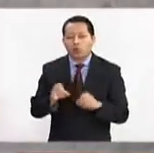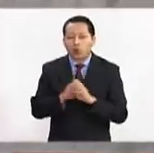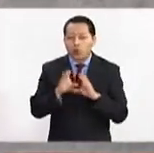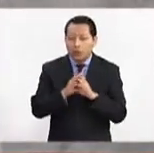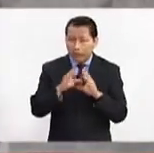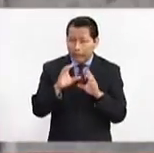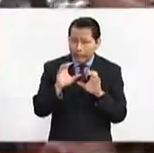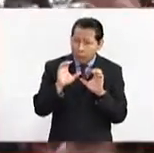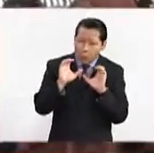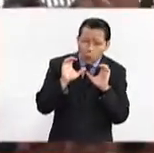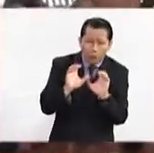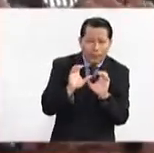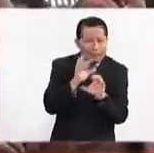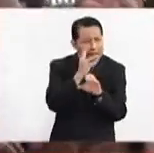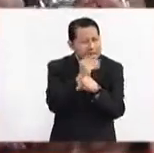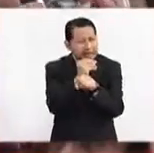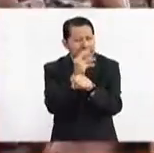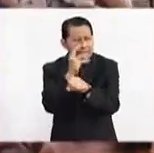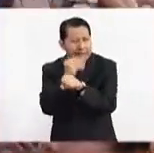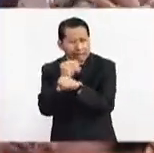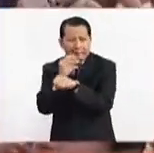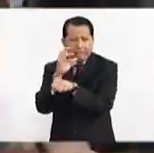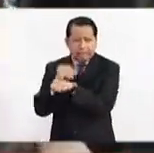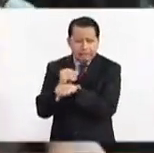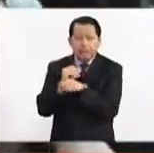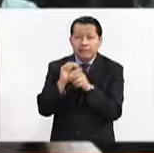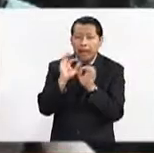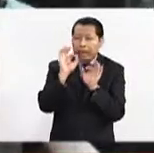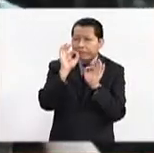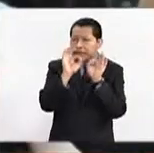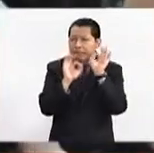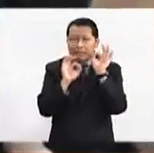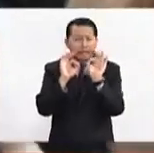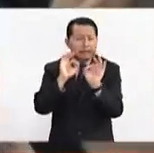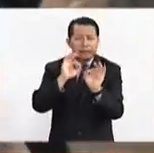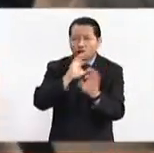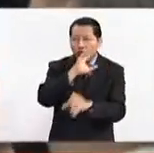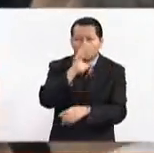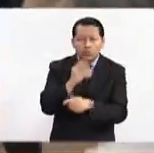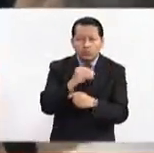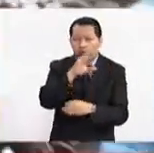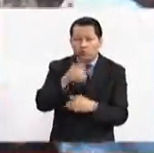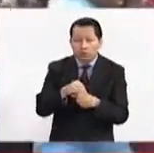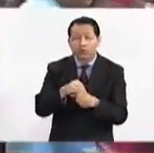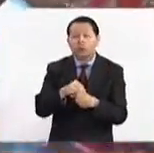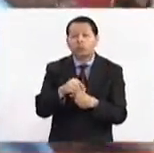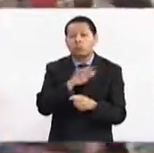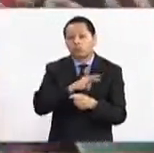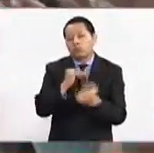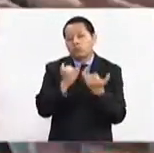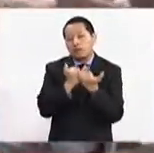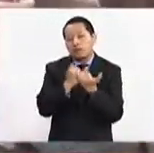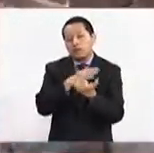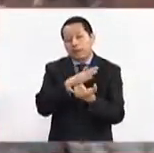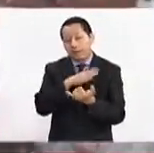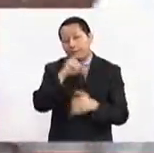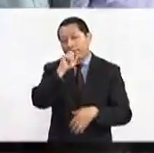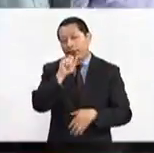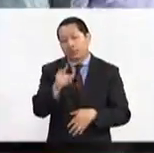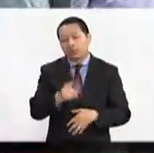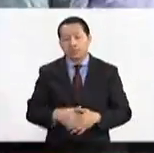muy cuidadosa, casi artesanal, me podría yo decirlo, la que hay que venir haciendo a todas estas